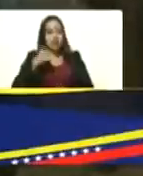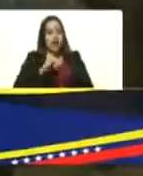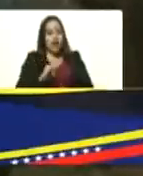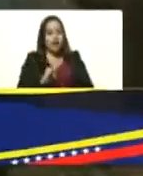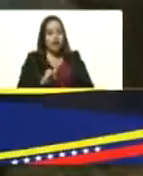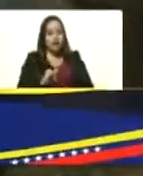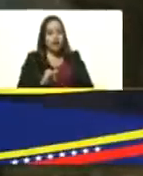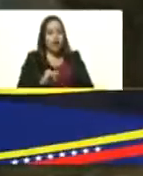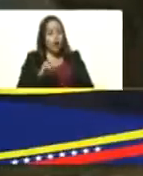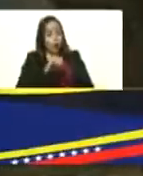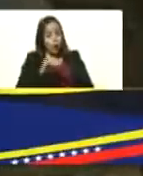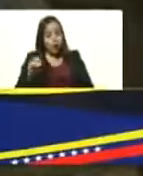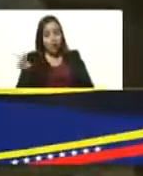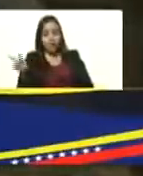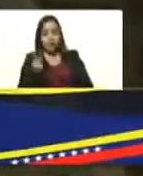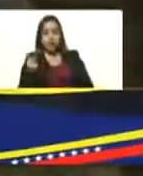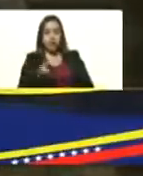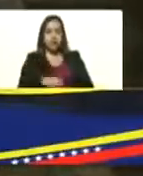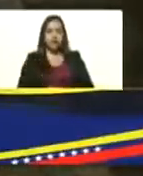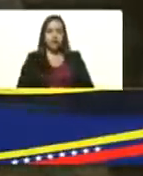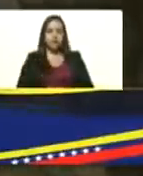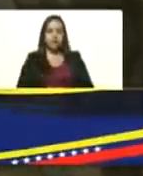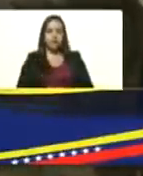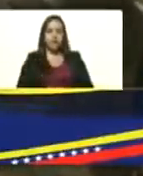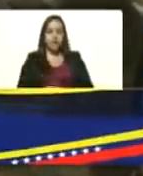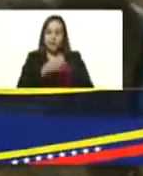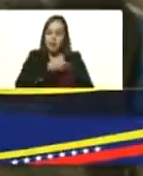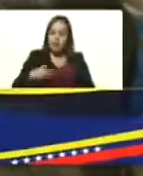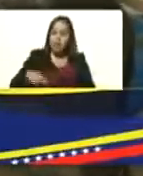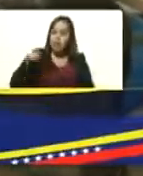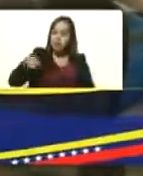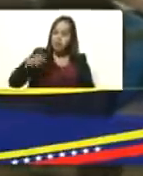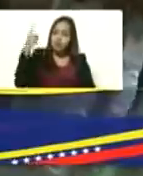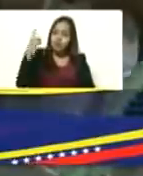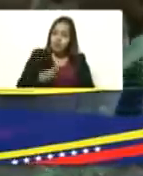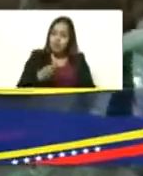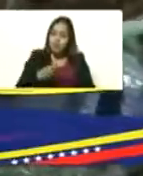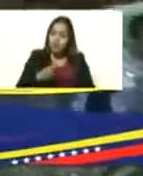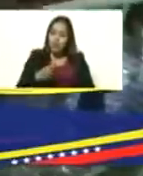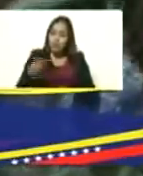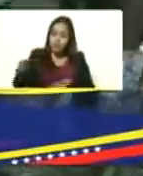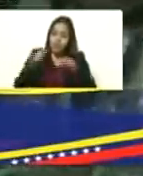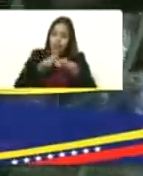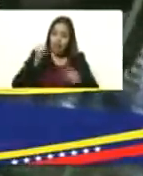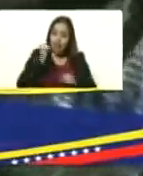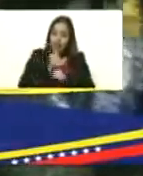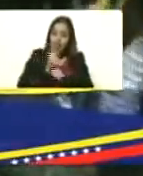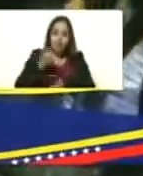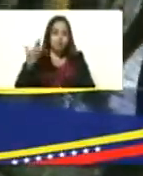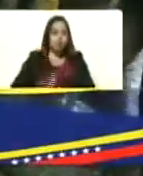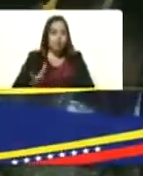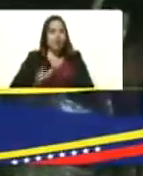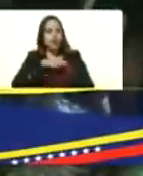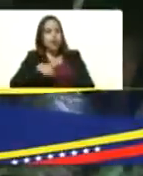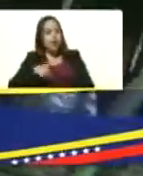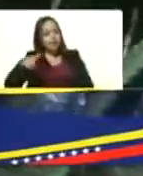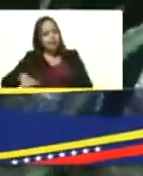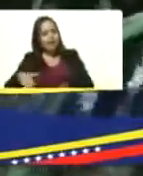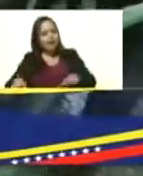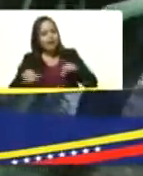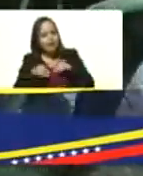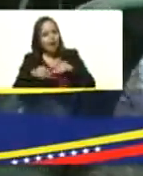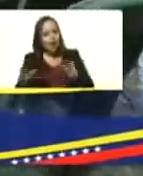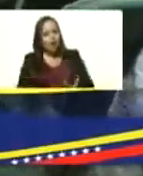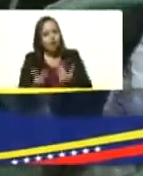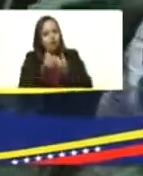el oriente venezolano presidente ustedes está cita es importante y nosotros aquí estamos con los